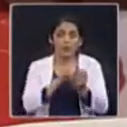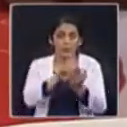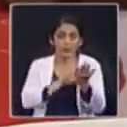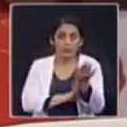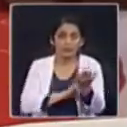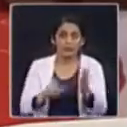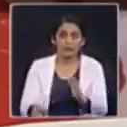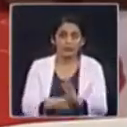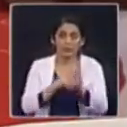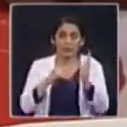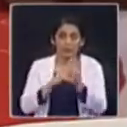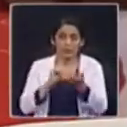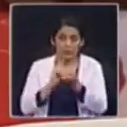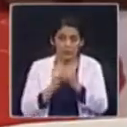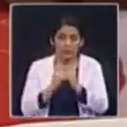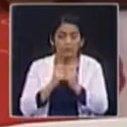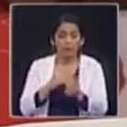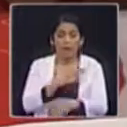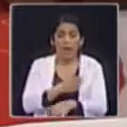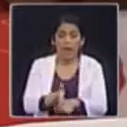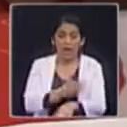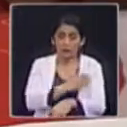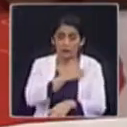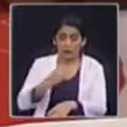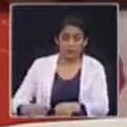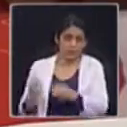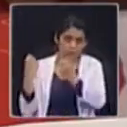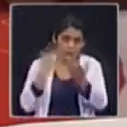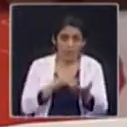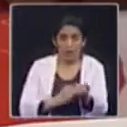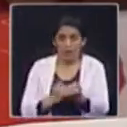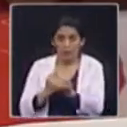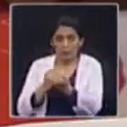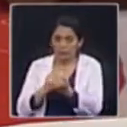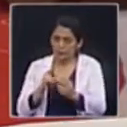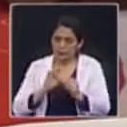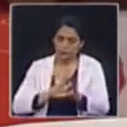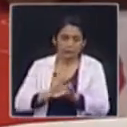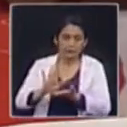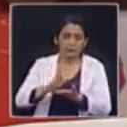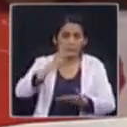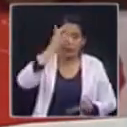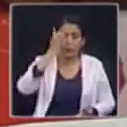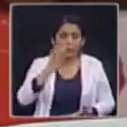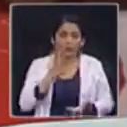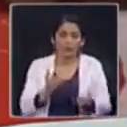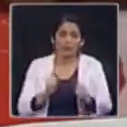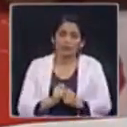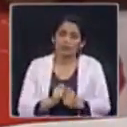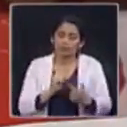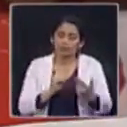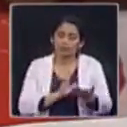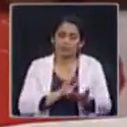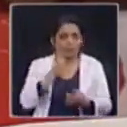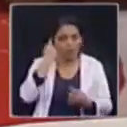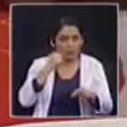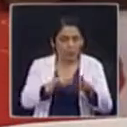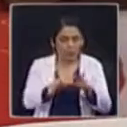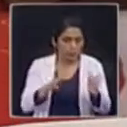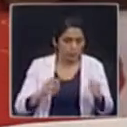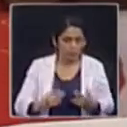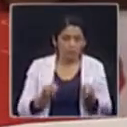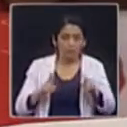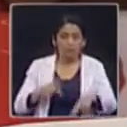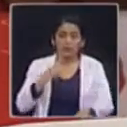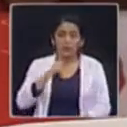de reforma tributaria enviado por el Ejecutivo. Además, el burgomaestre considera que hay causales suficientes para llevar a juicio político